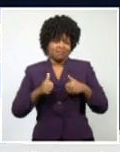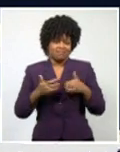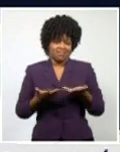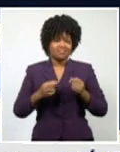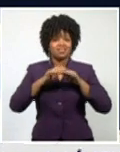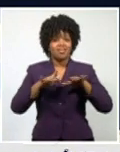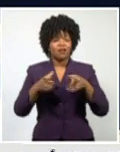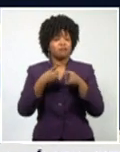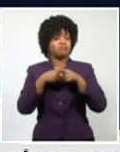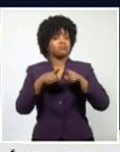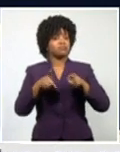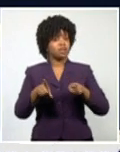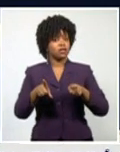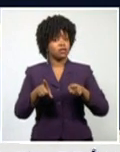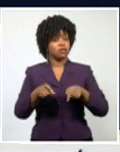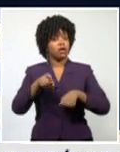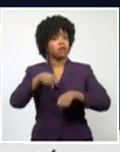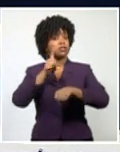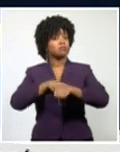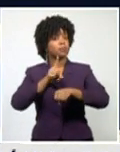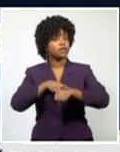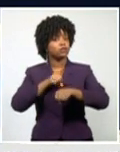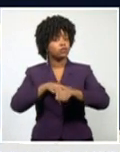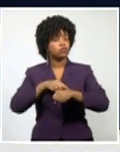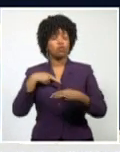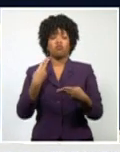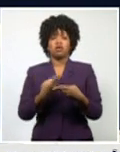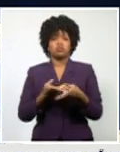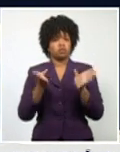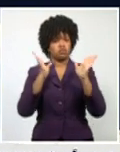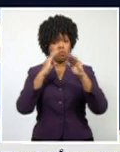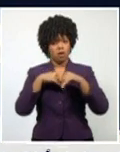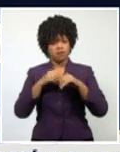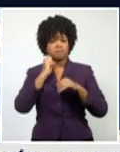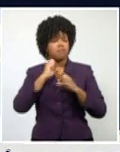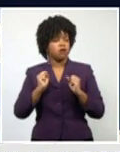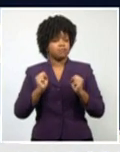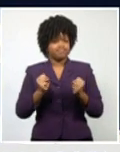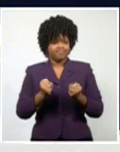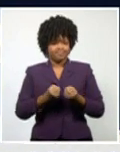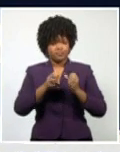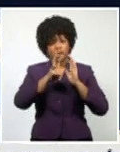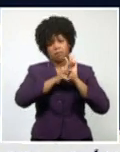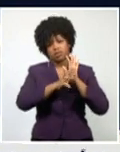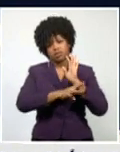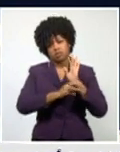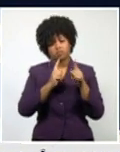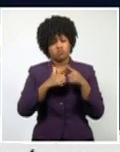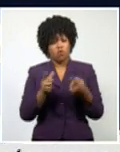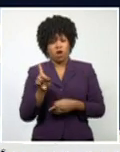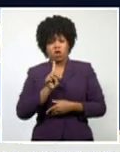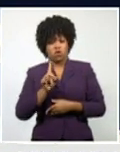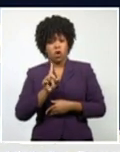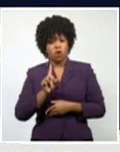pero es el momento para todavía apretar más, porque si no, corremos el riesgo de que